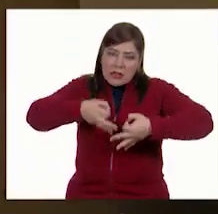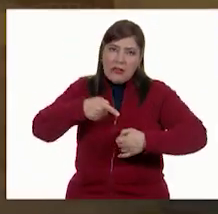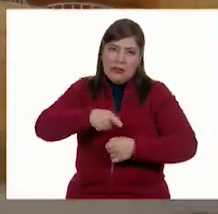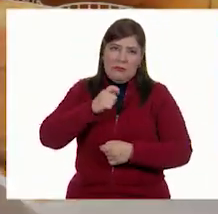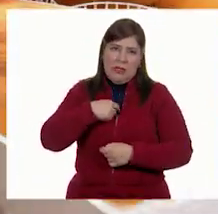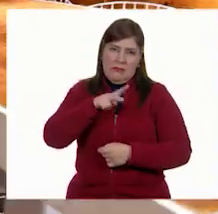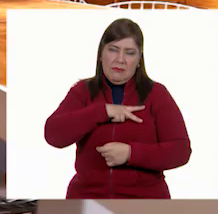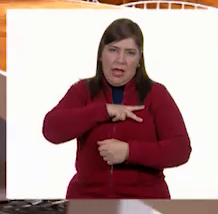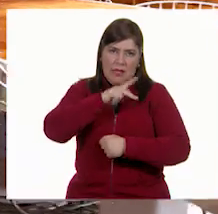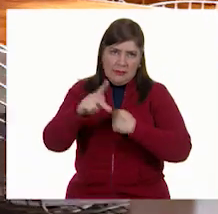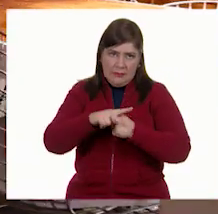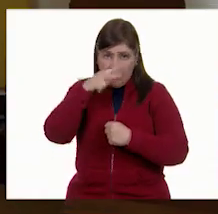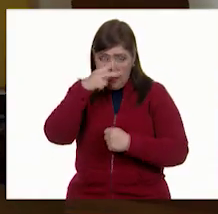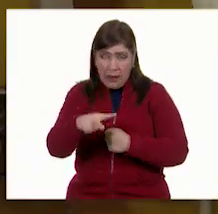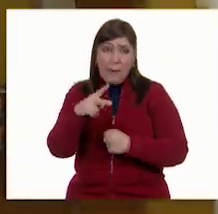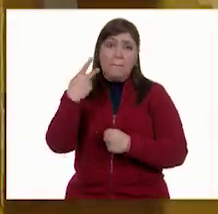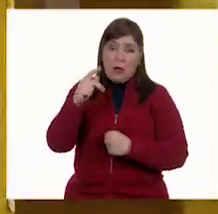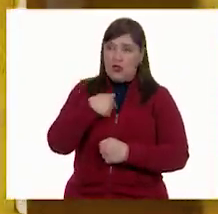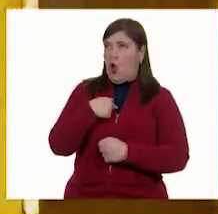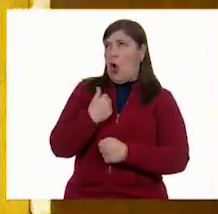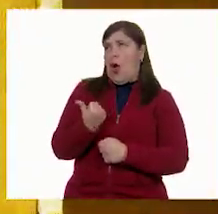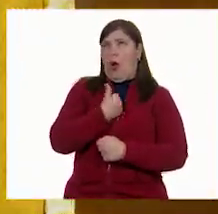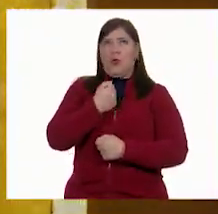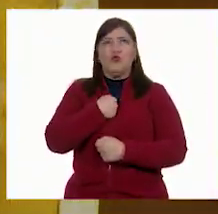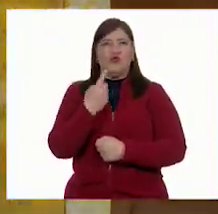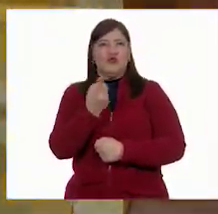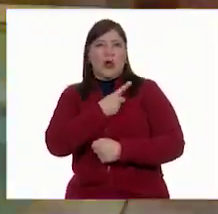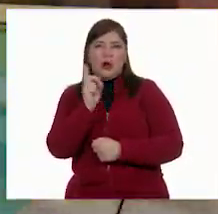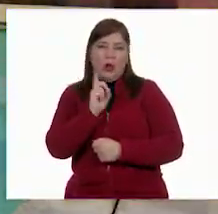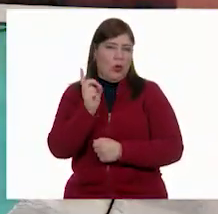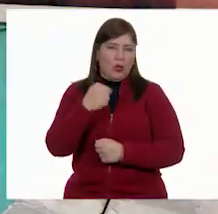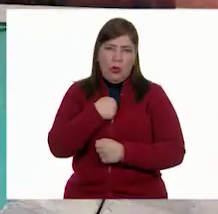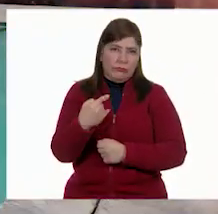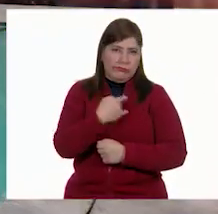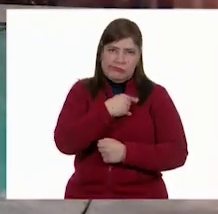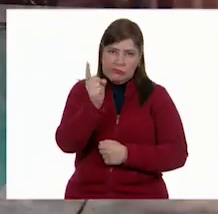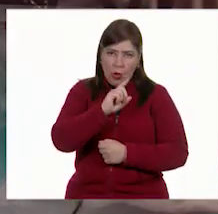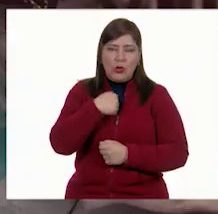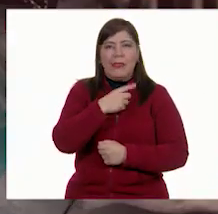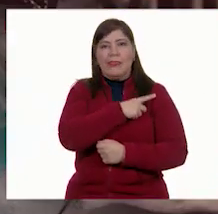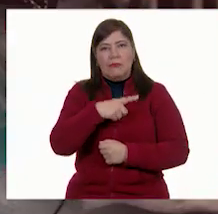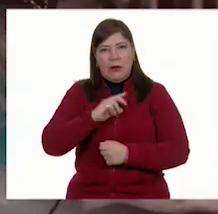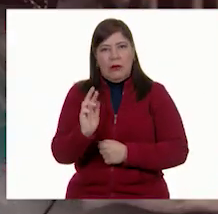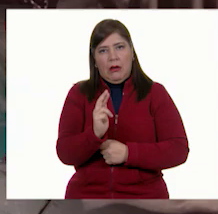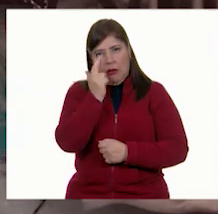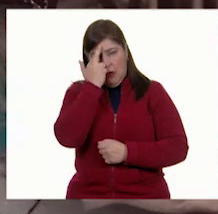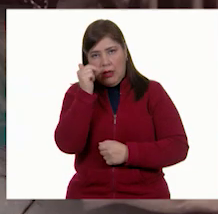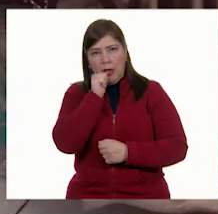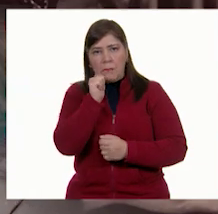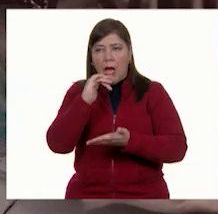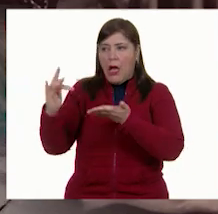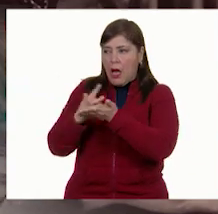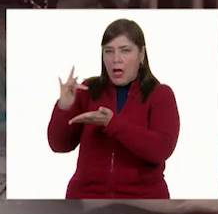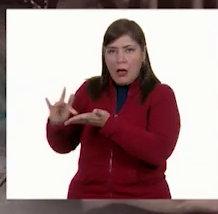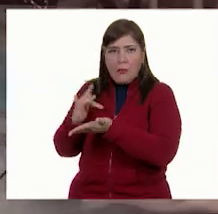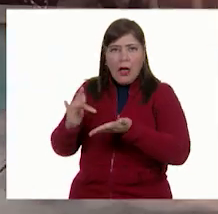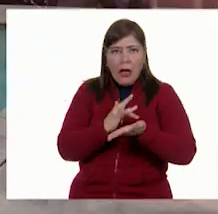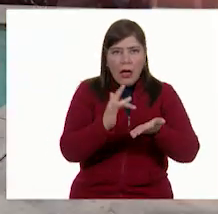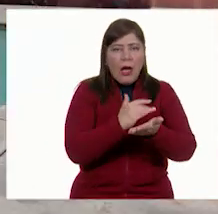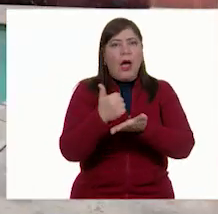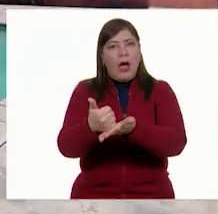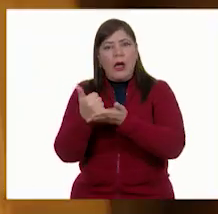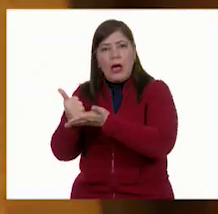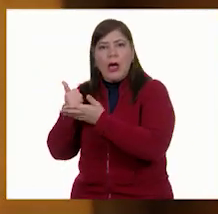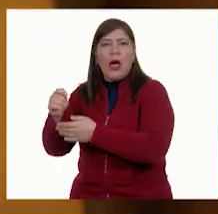Pero como nunca nadie se debe todo a sí mismo, sería mezquino no recordar en este momento la colaboración, la ayuda y el estímulo